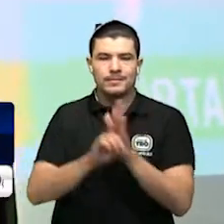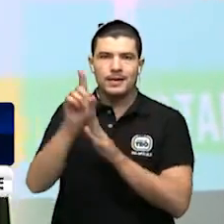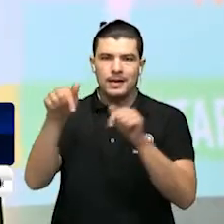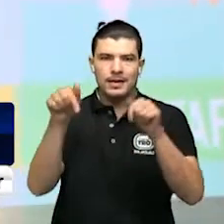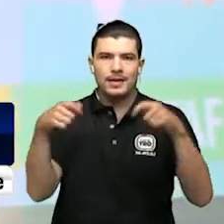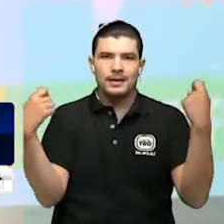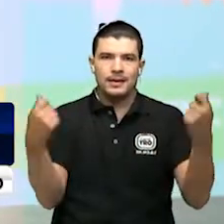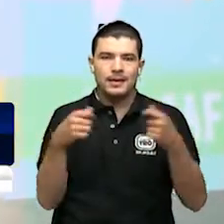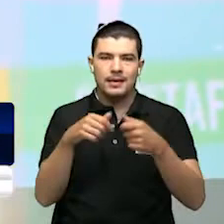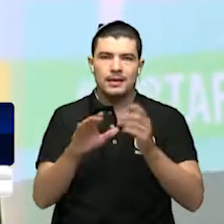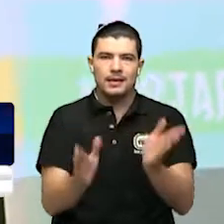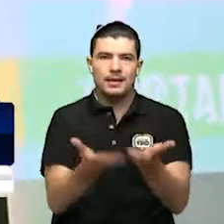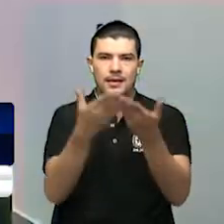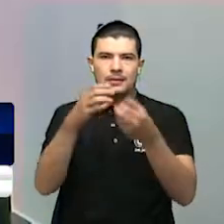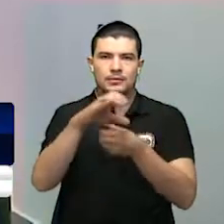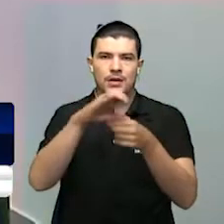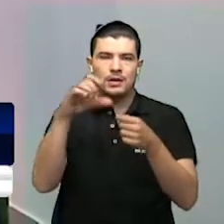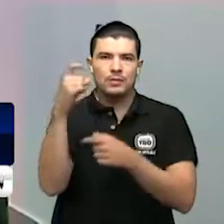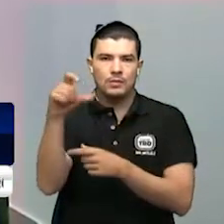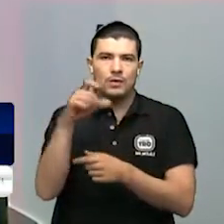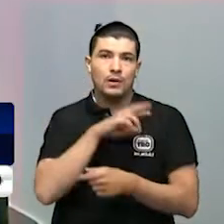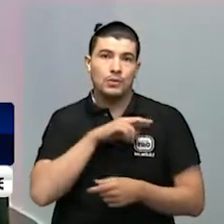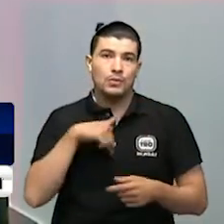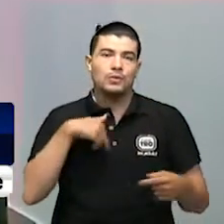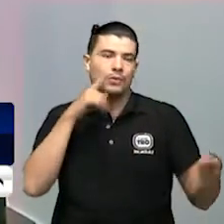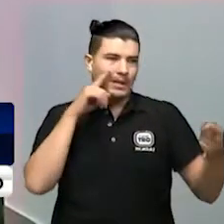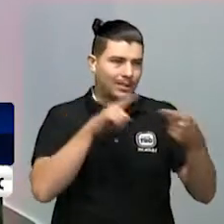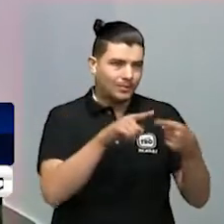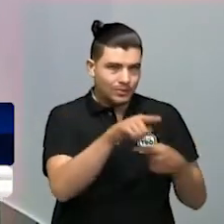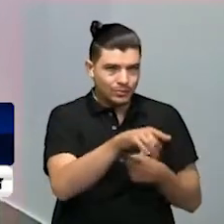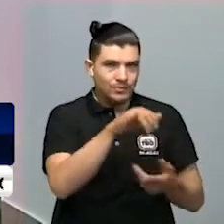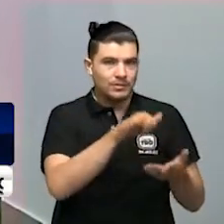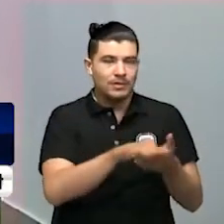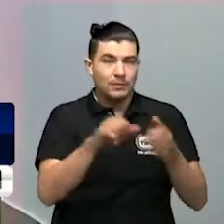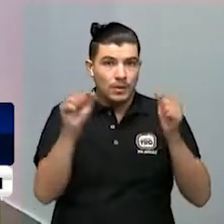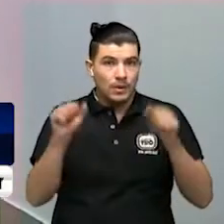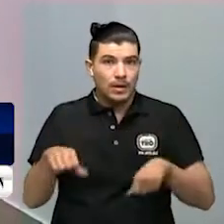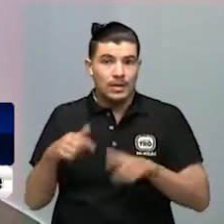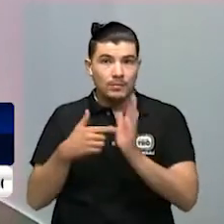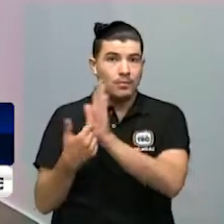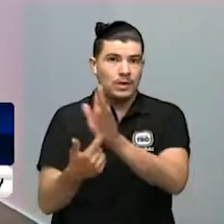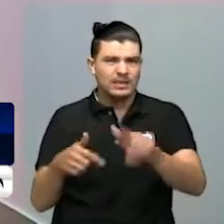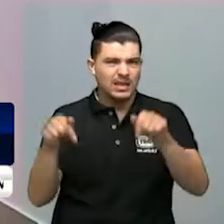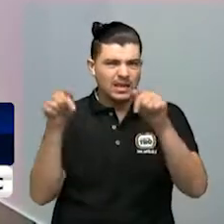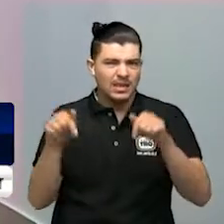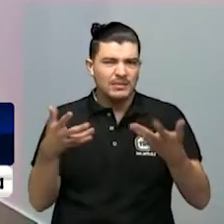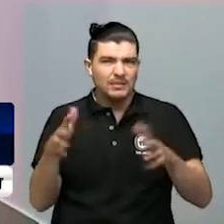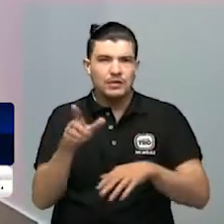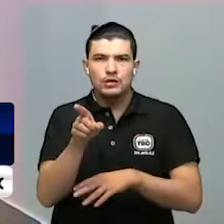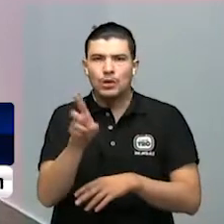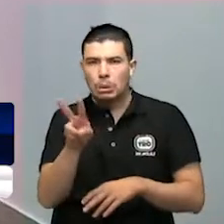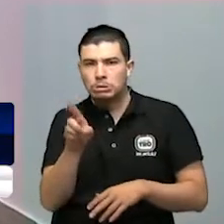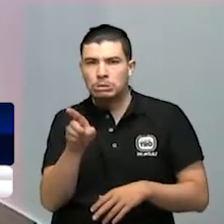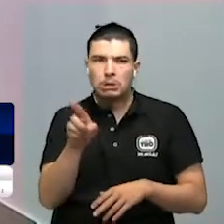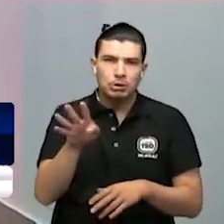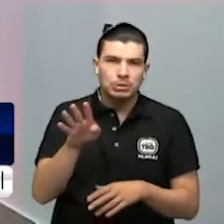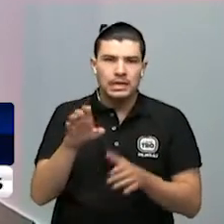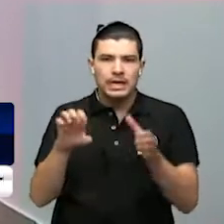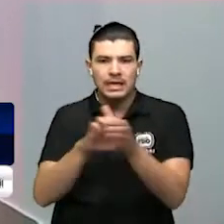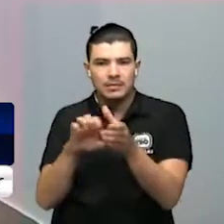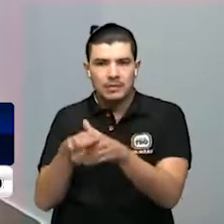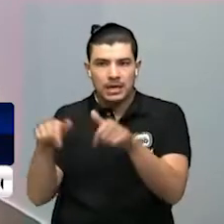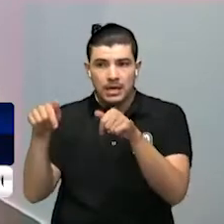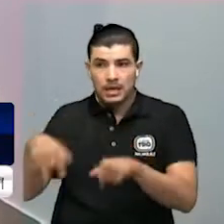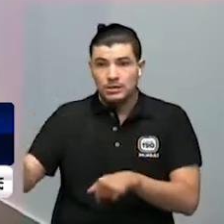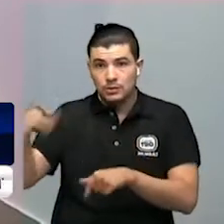mercado estamos trabajando con esta finalidad y para ello a demostrar aquí más o menos 12-14 equipos donde